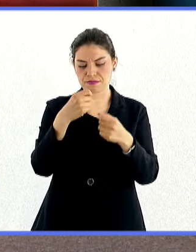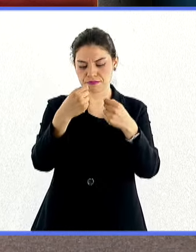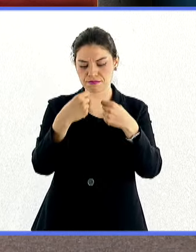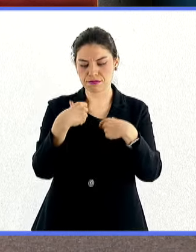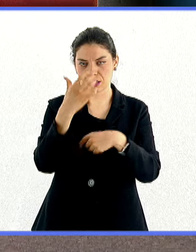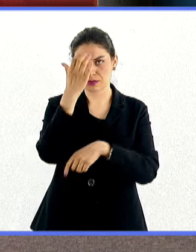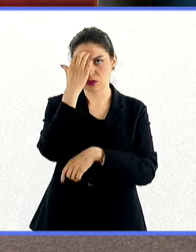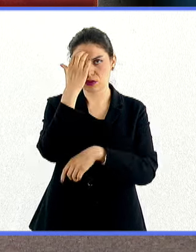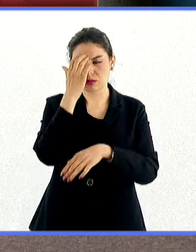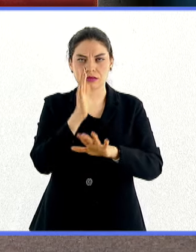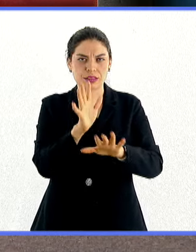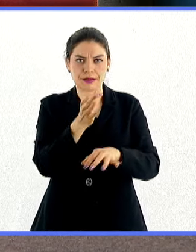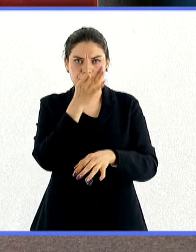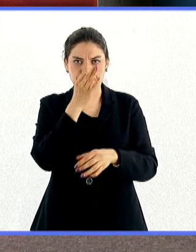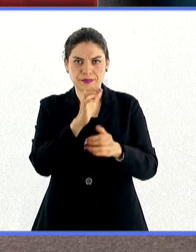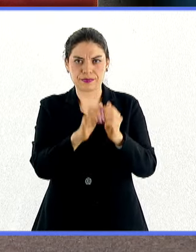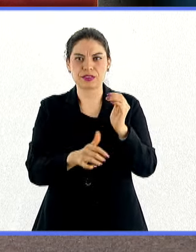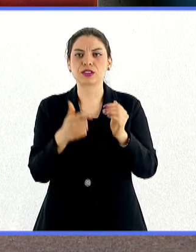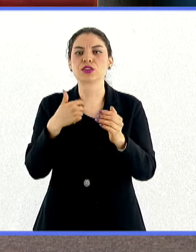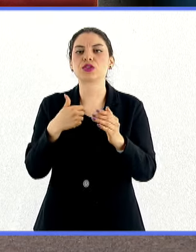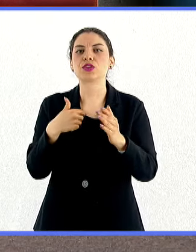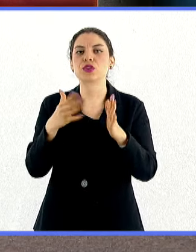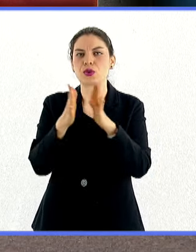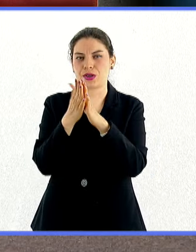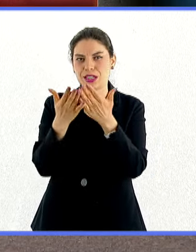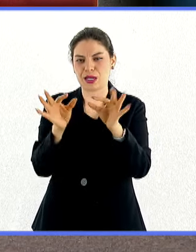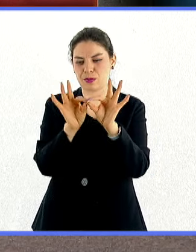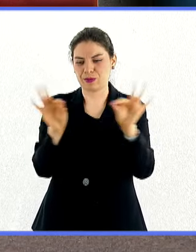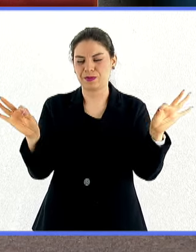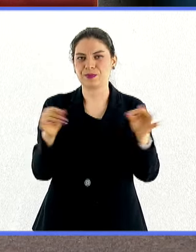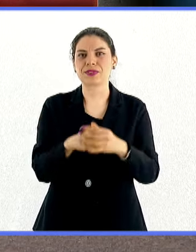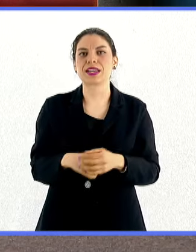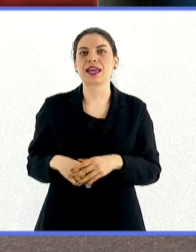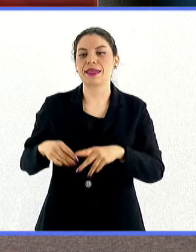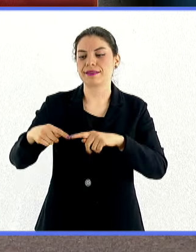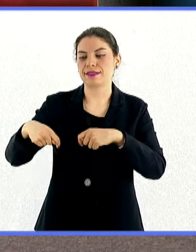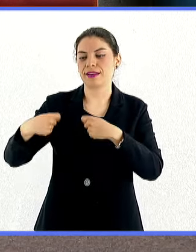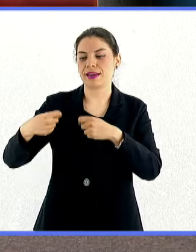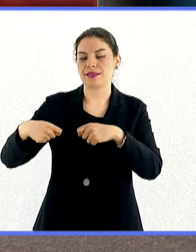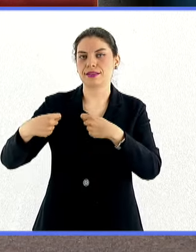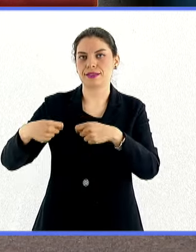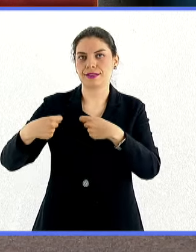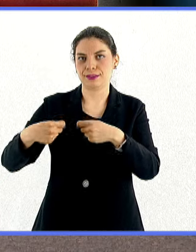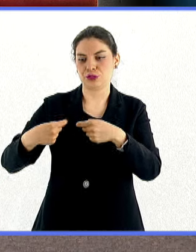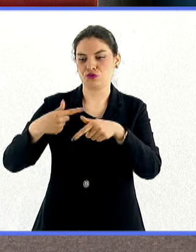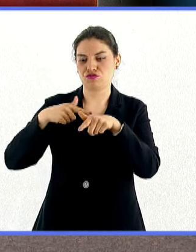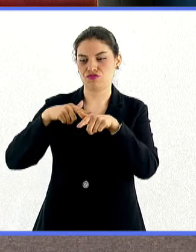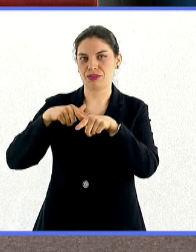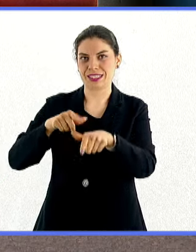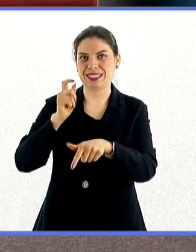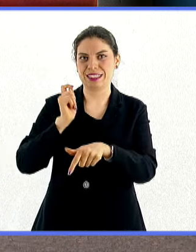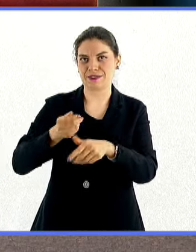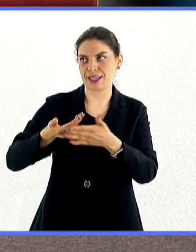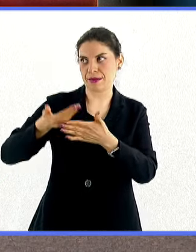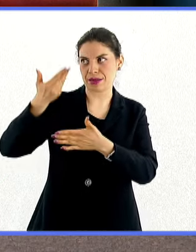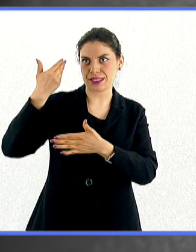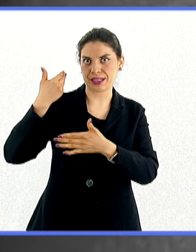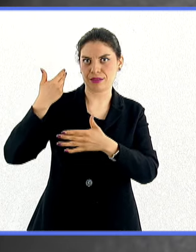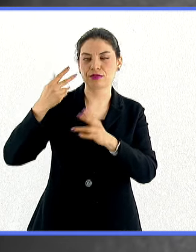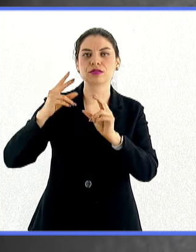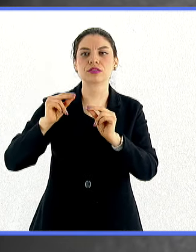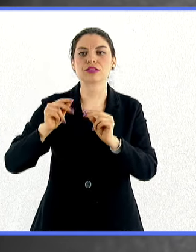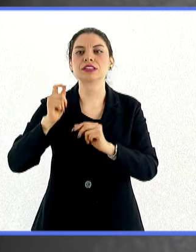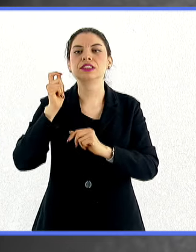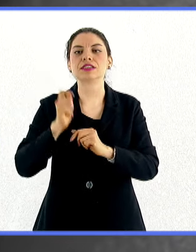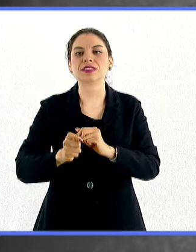reflexión casi cerramos. Voy a leer un fragmento del libro que dice: las tradiciones que perduran no son las que se aferran al pasado, sino las que